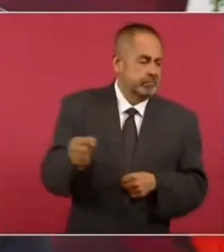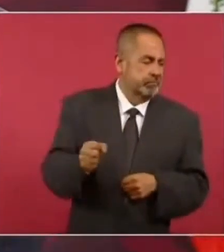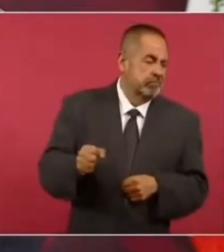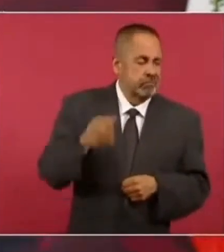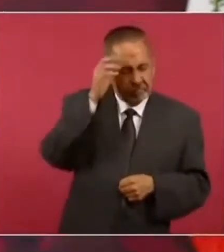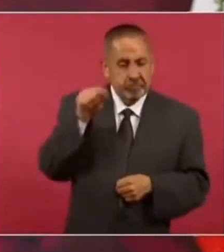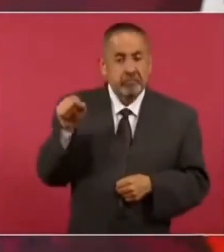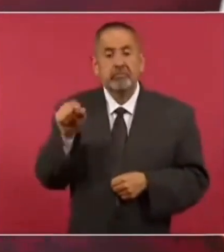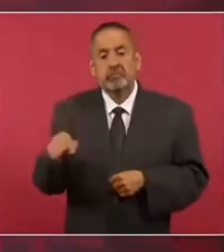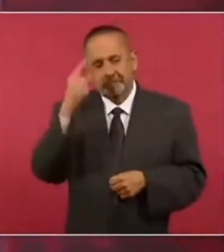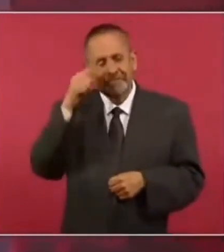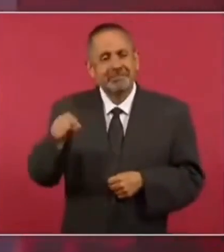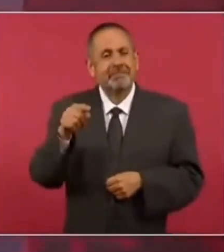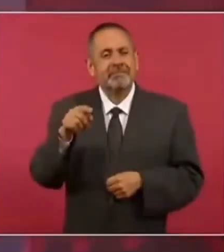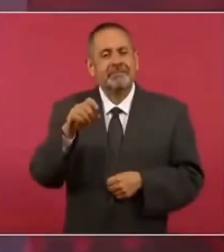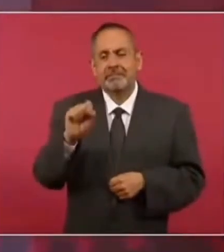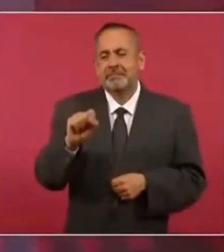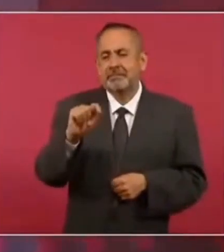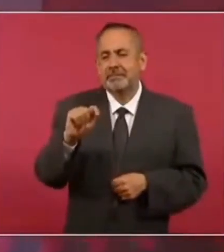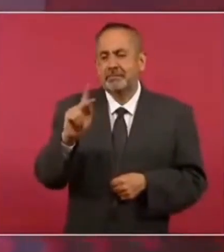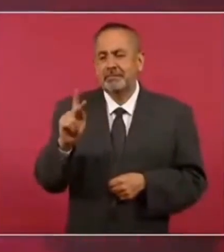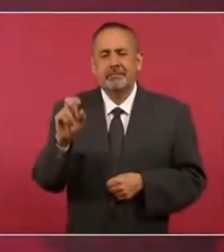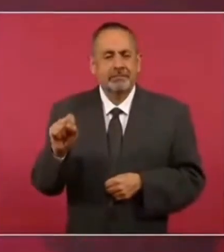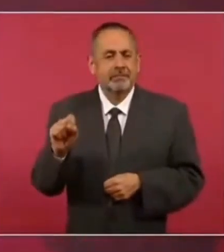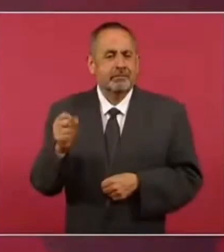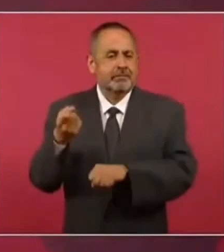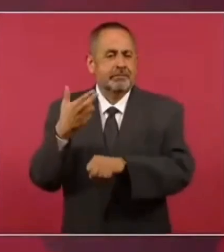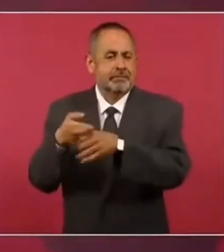de la Secretaría del Trabajo.